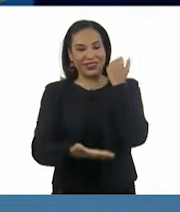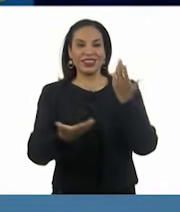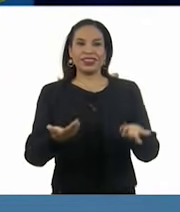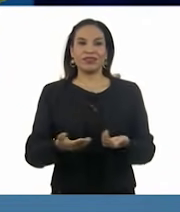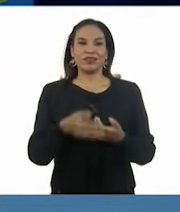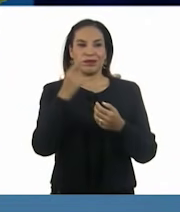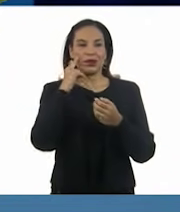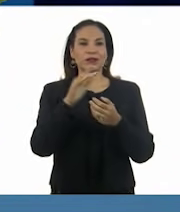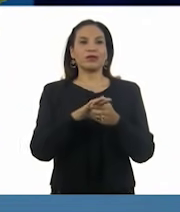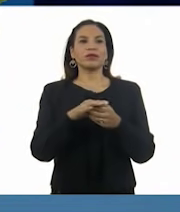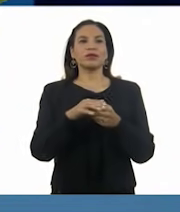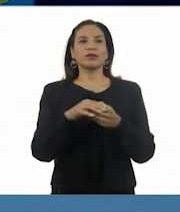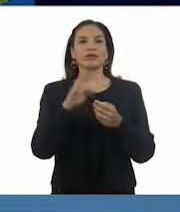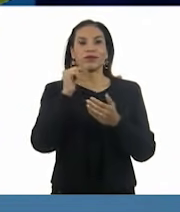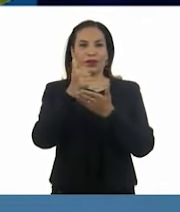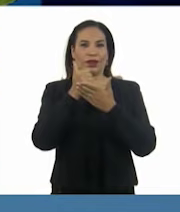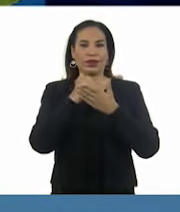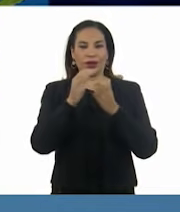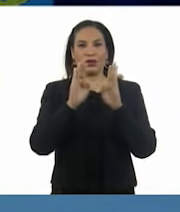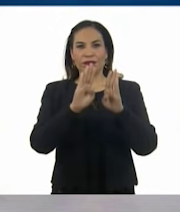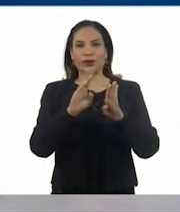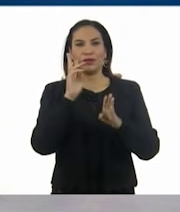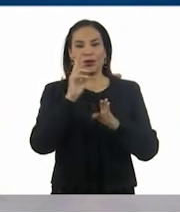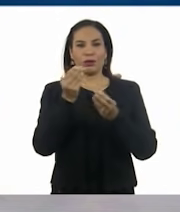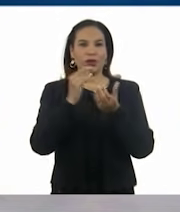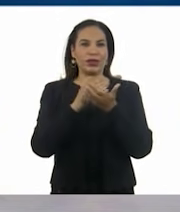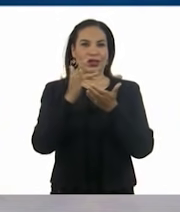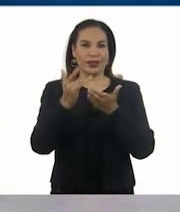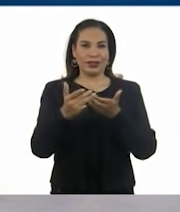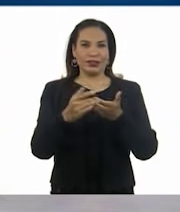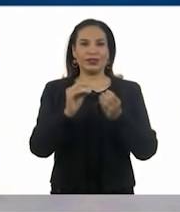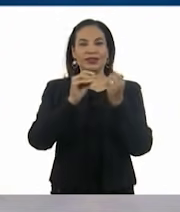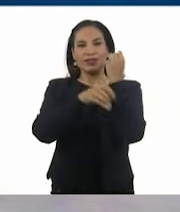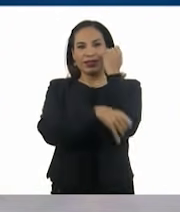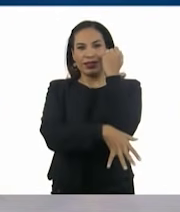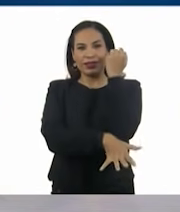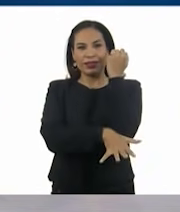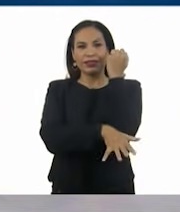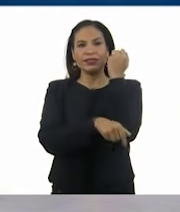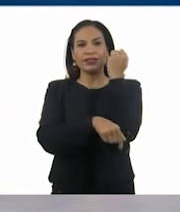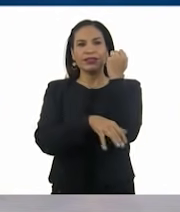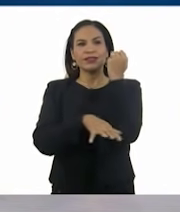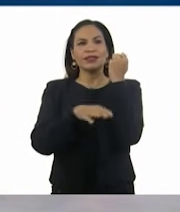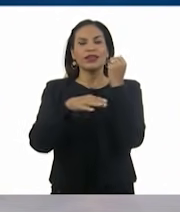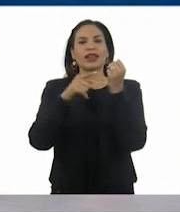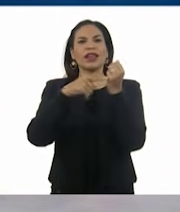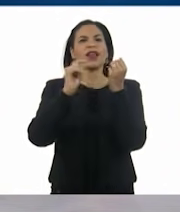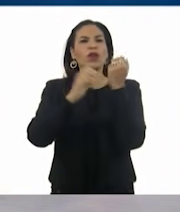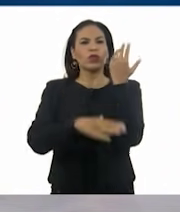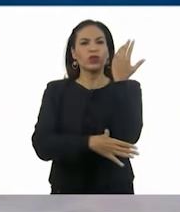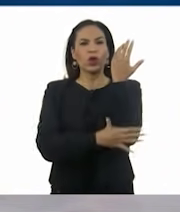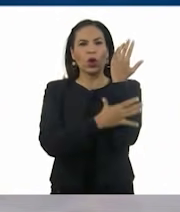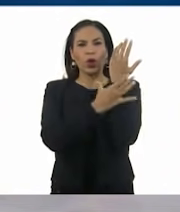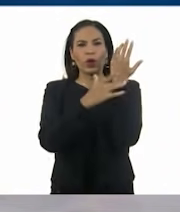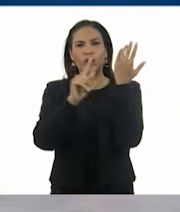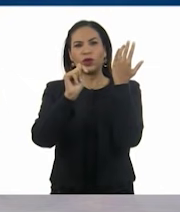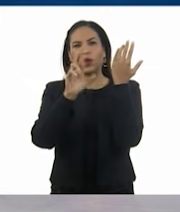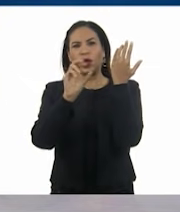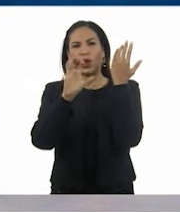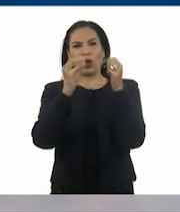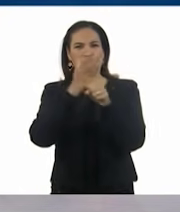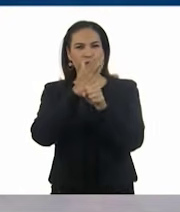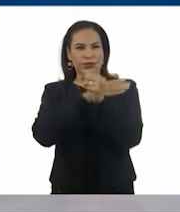Aquí lo vamos a detener. ¿Nos ayudas a detener un poquito? Muchas gracias. Aquí en las raíces, ¿ok? Les decía que los troncos, el tronco,